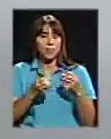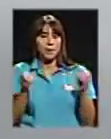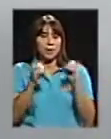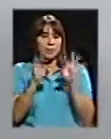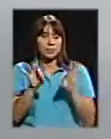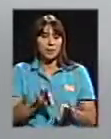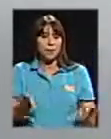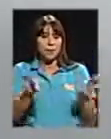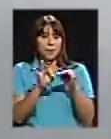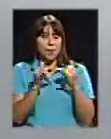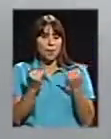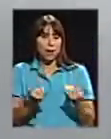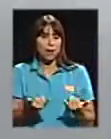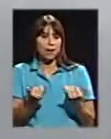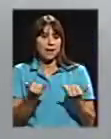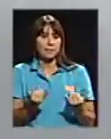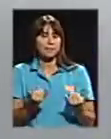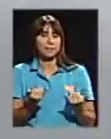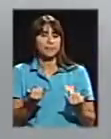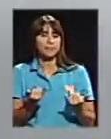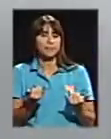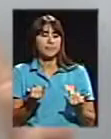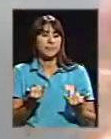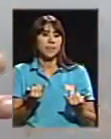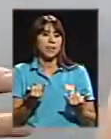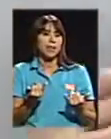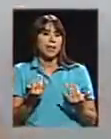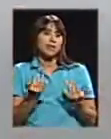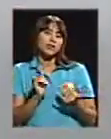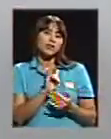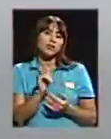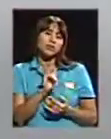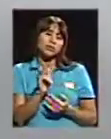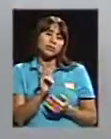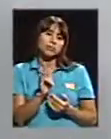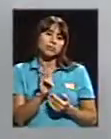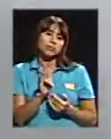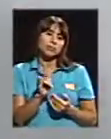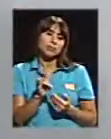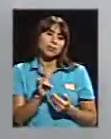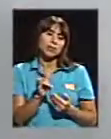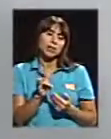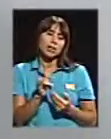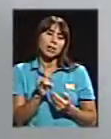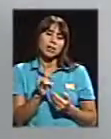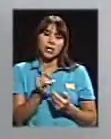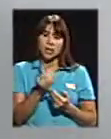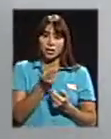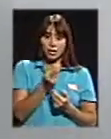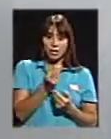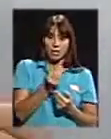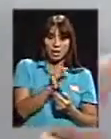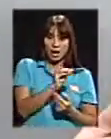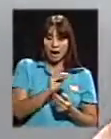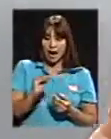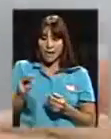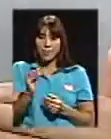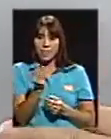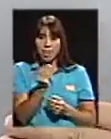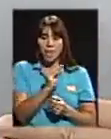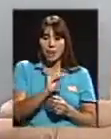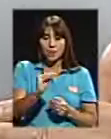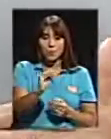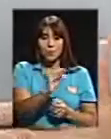importante en este momento constituyen los flujos de capital hacia el país que han tenido lugar